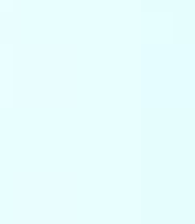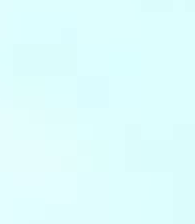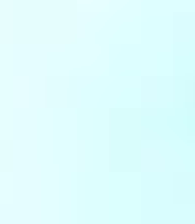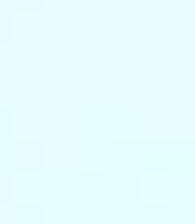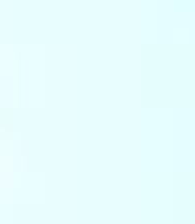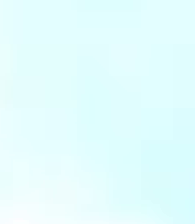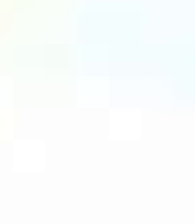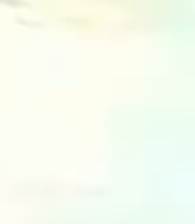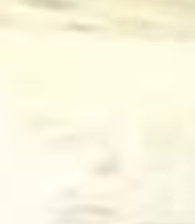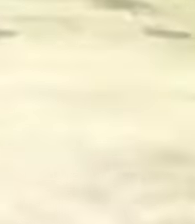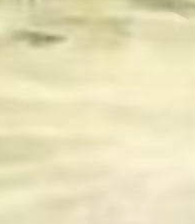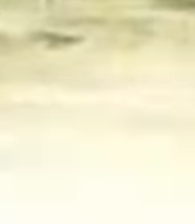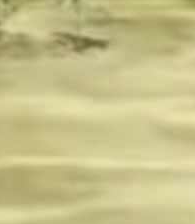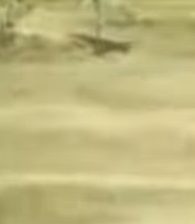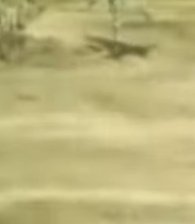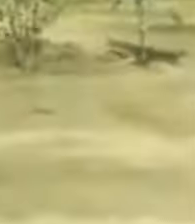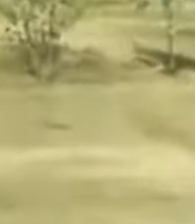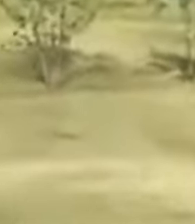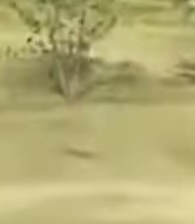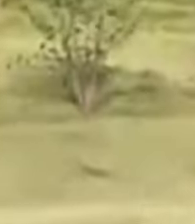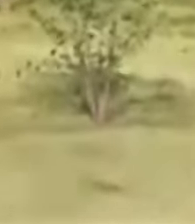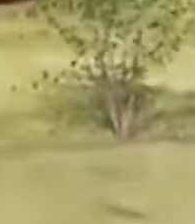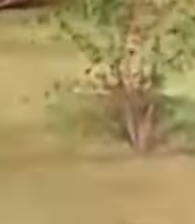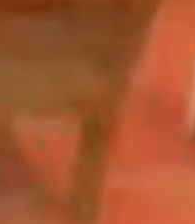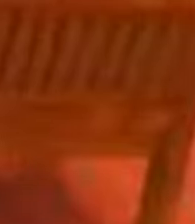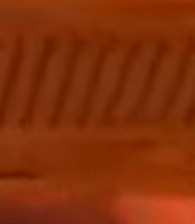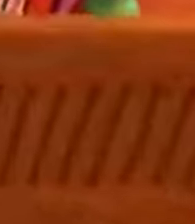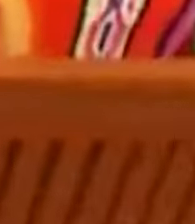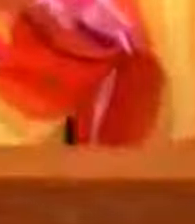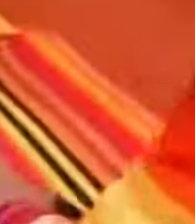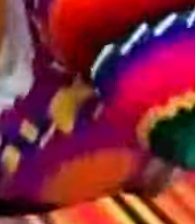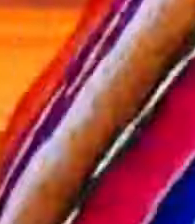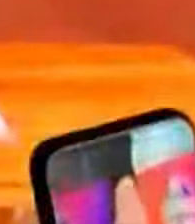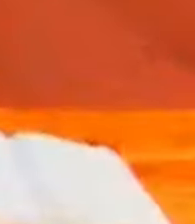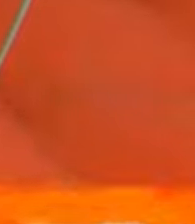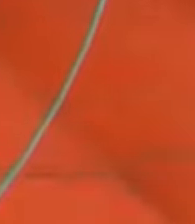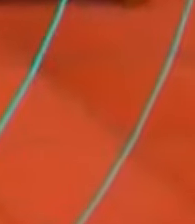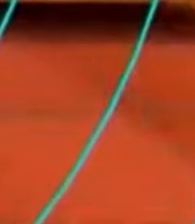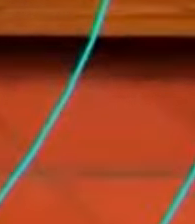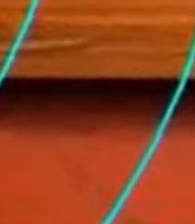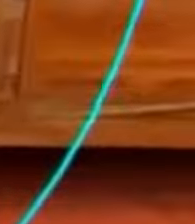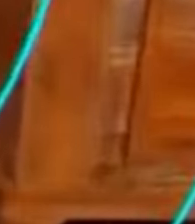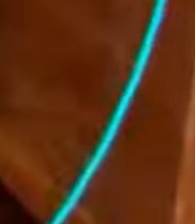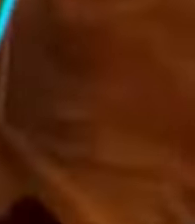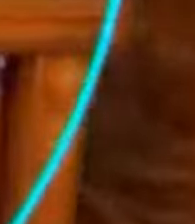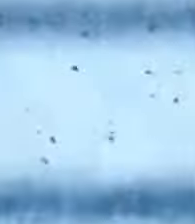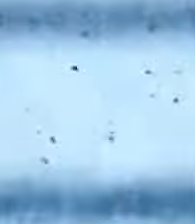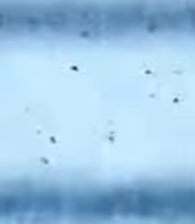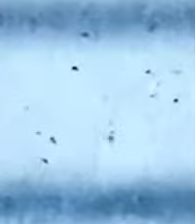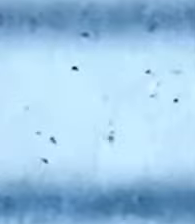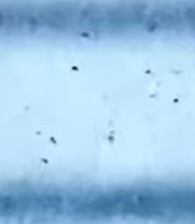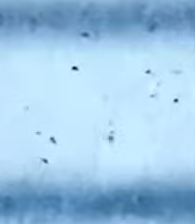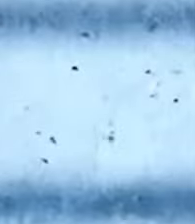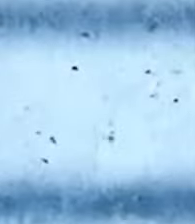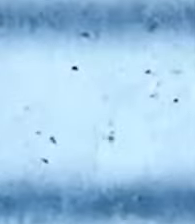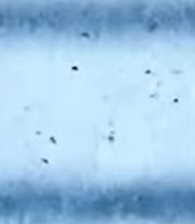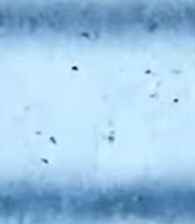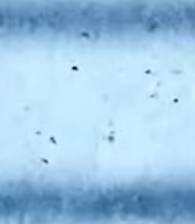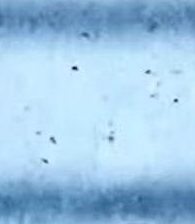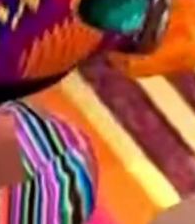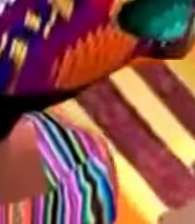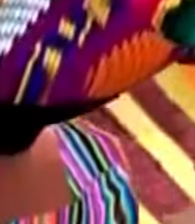televisión al 100% del territorio nacional. Este innovador sistema es compatible con teléfonos